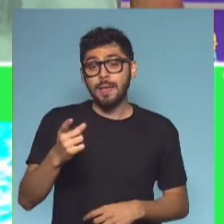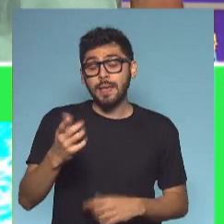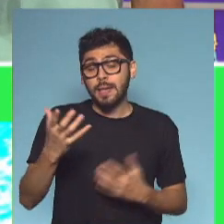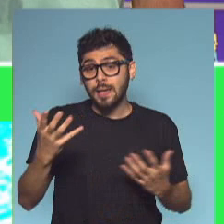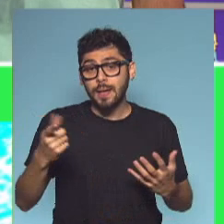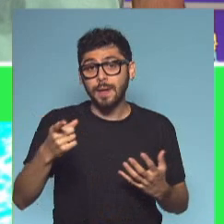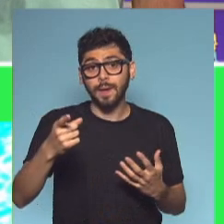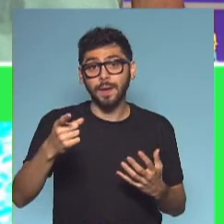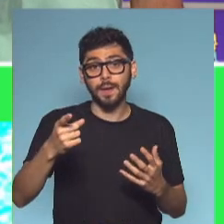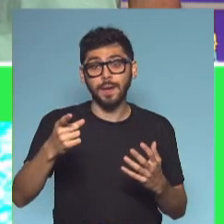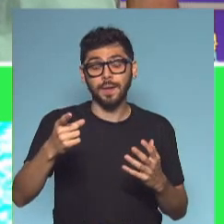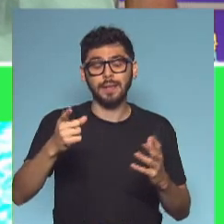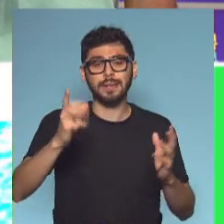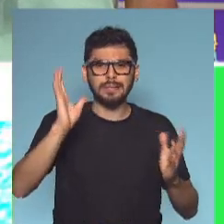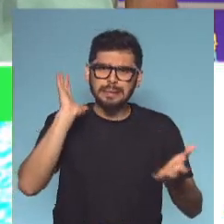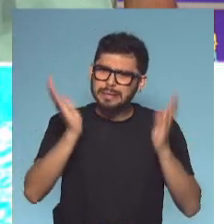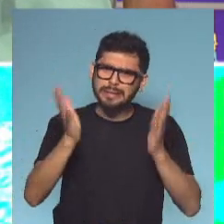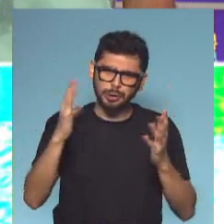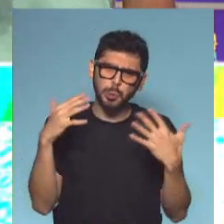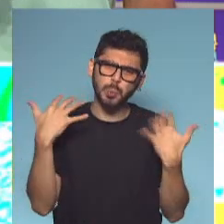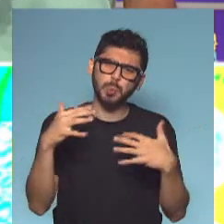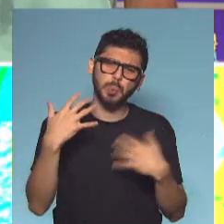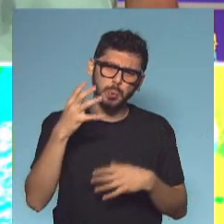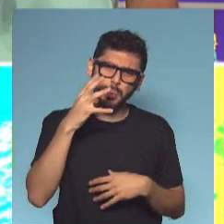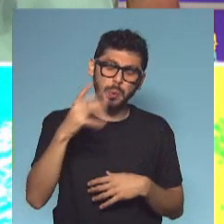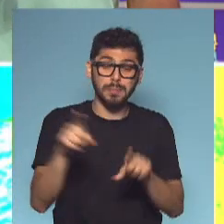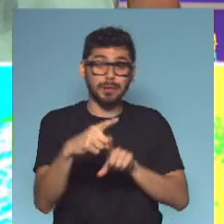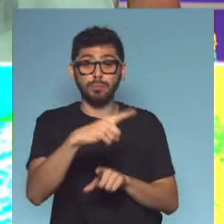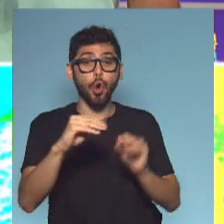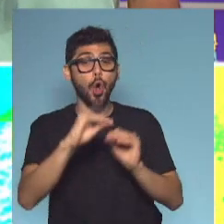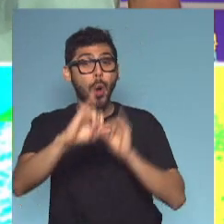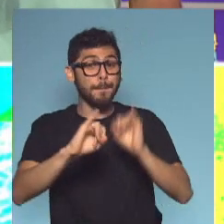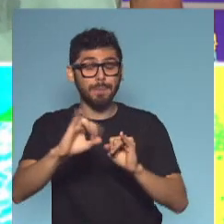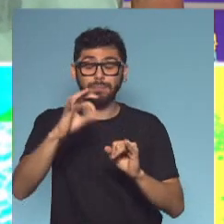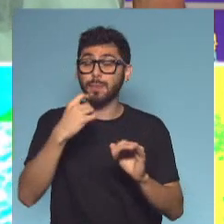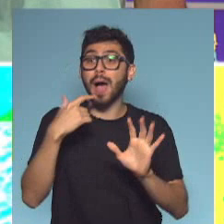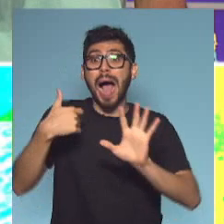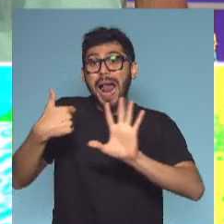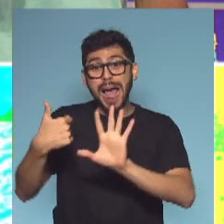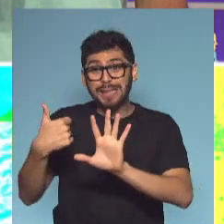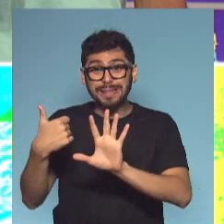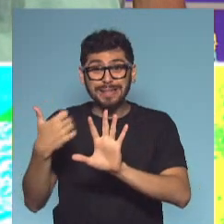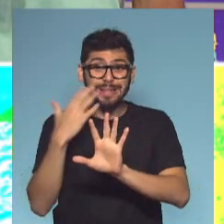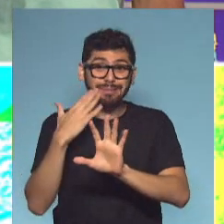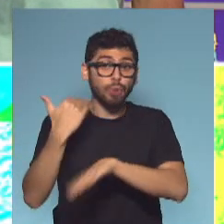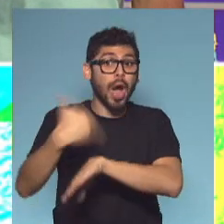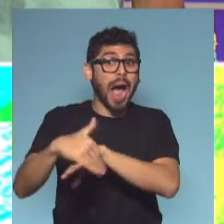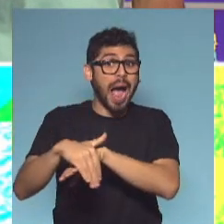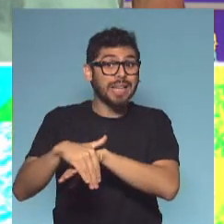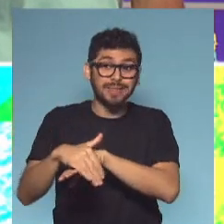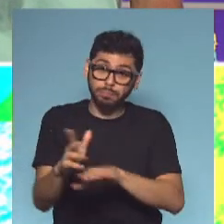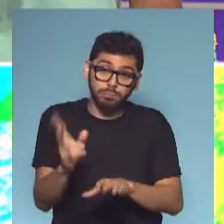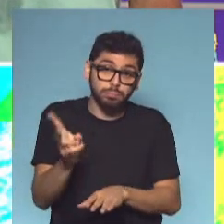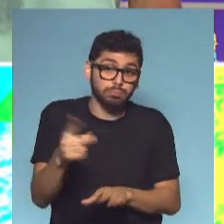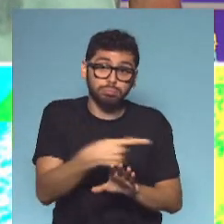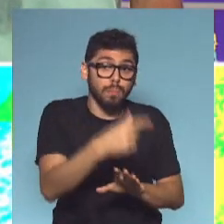la represión estuvo bastante fuerte. Digamos que lo que decía mi compañera, que digamos a las 6, tipo 6, ya uno no puede estar en la calle porque la policía